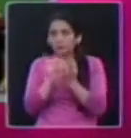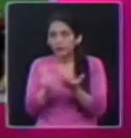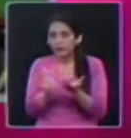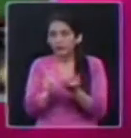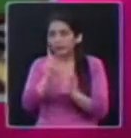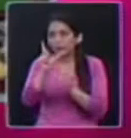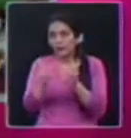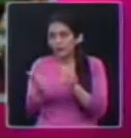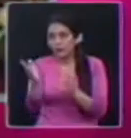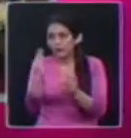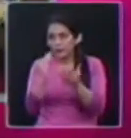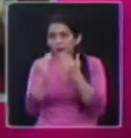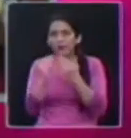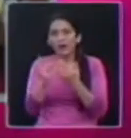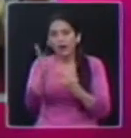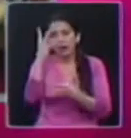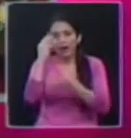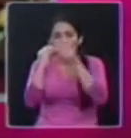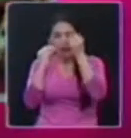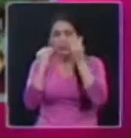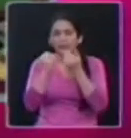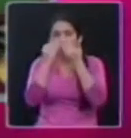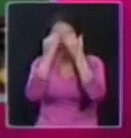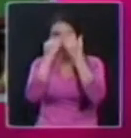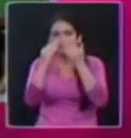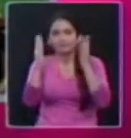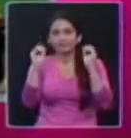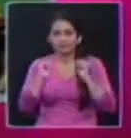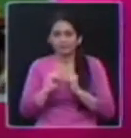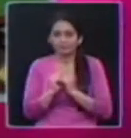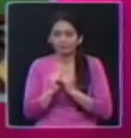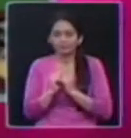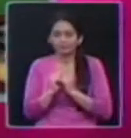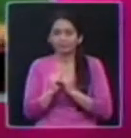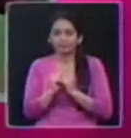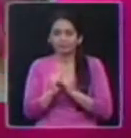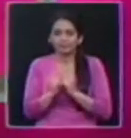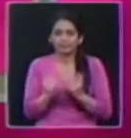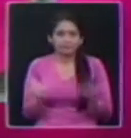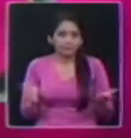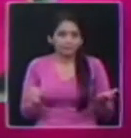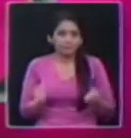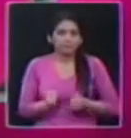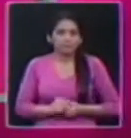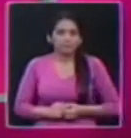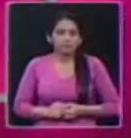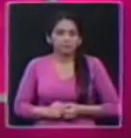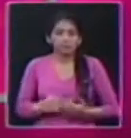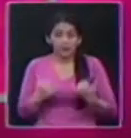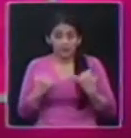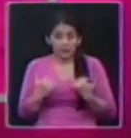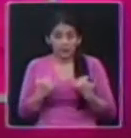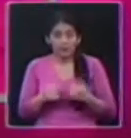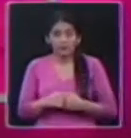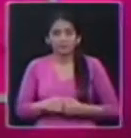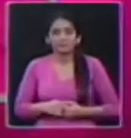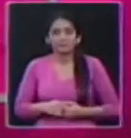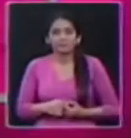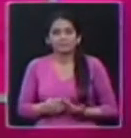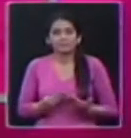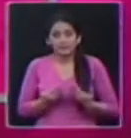las personas y tengamos un poco más de beneficiarios. En este caso,